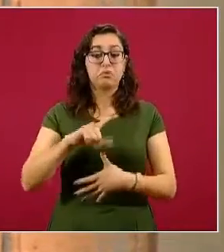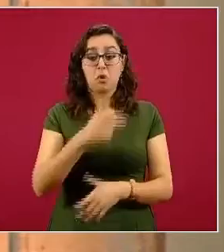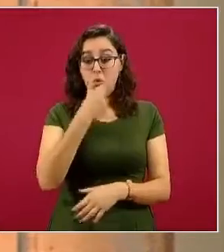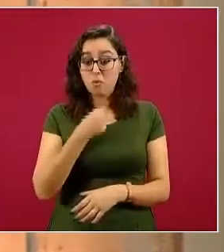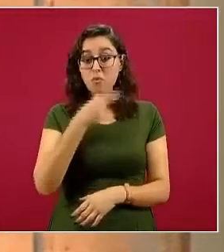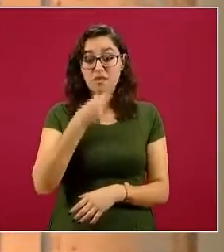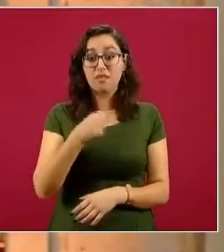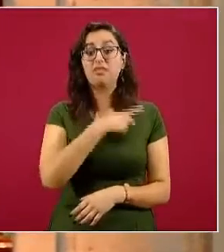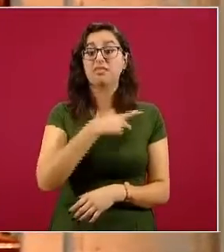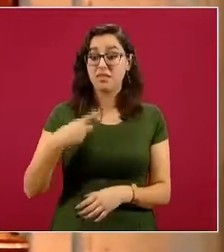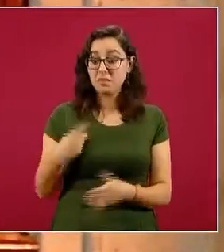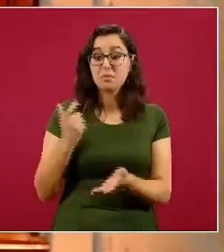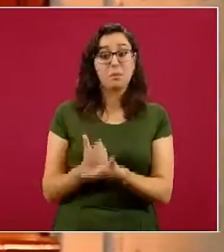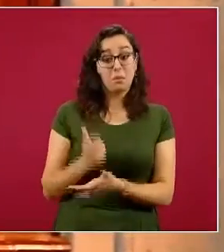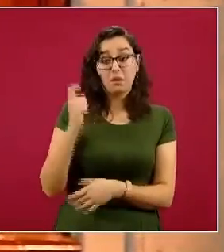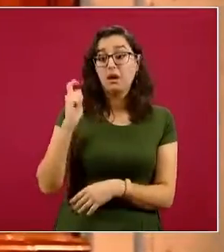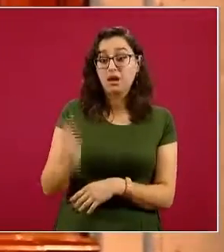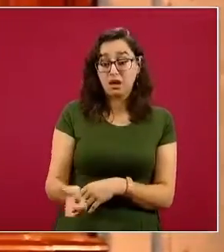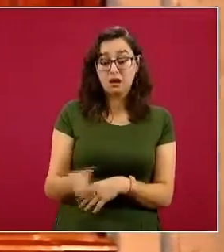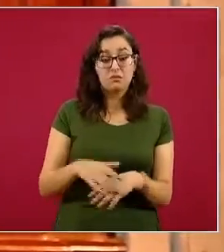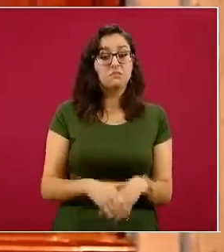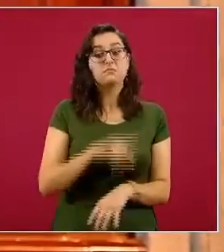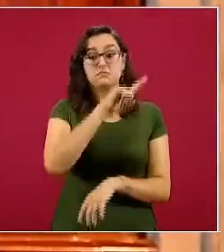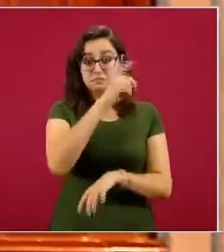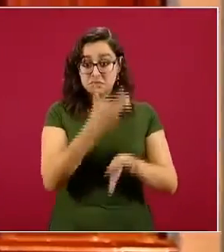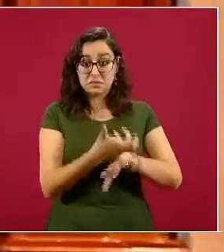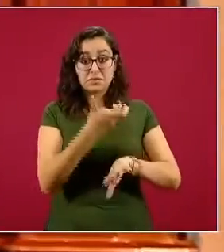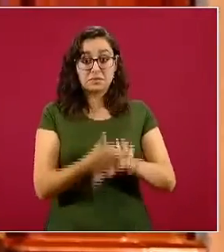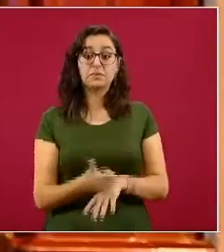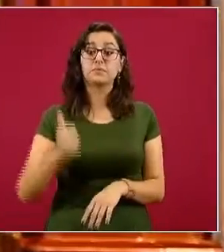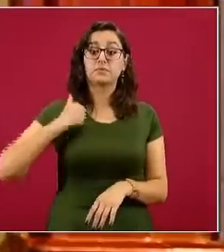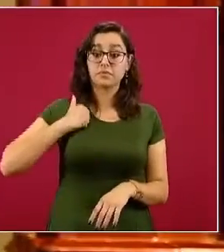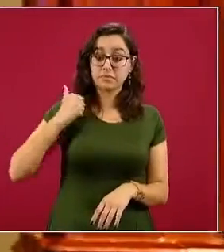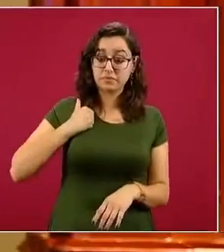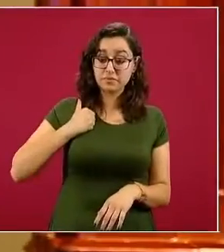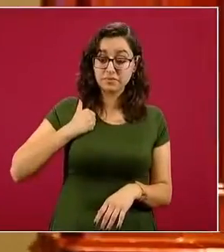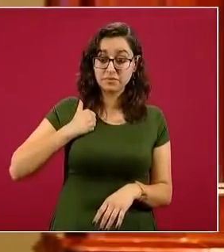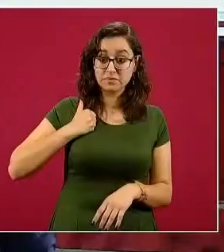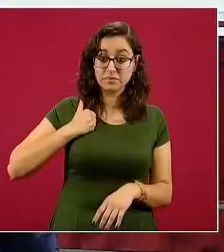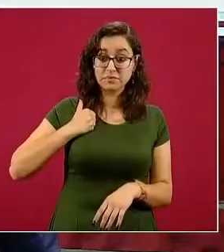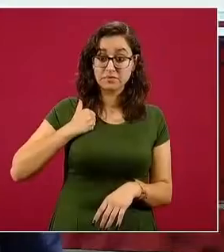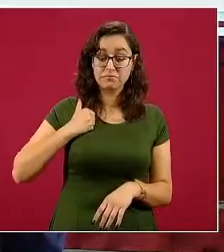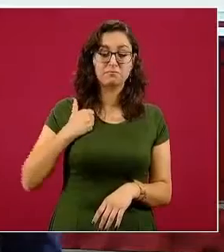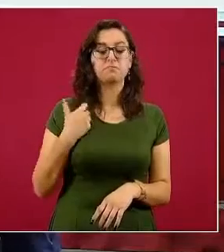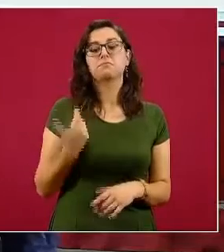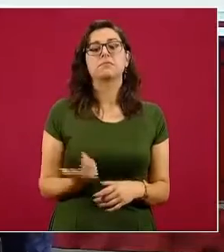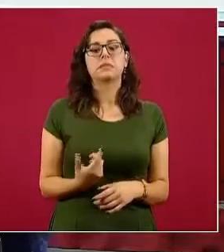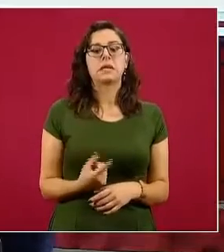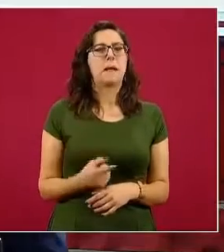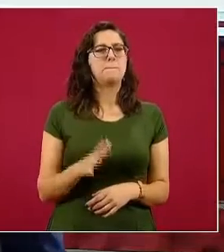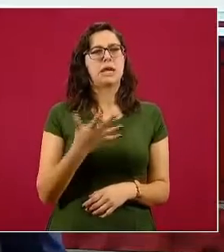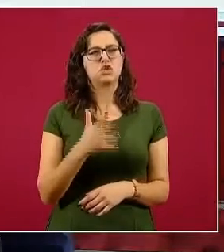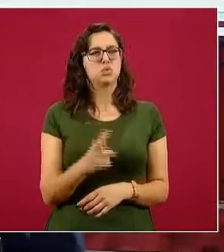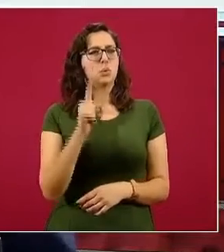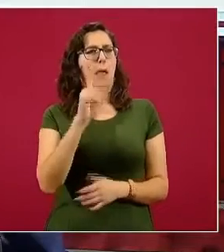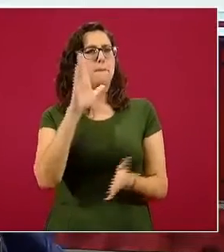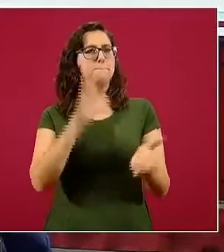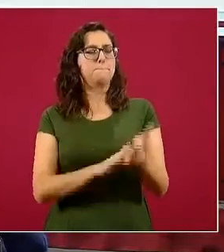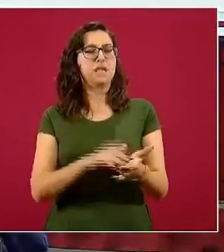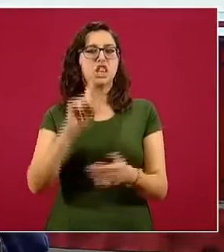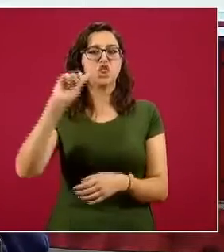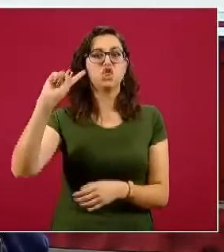pagar por este servicio. En Estados Unidos y en Canadá son como $1,000 por